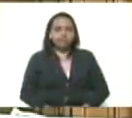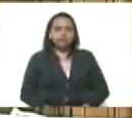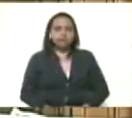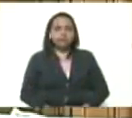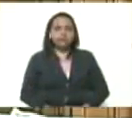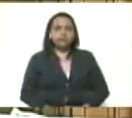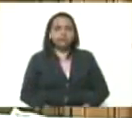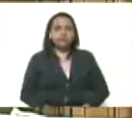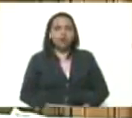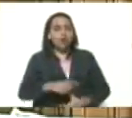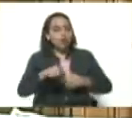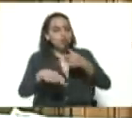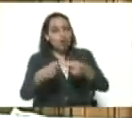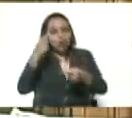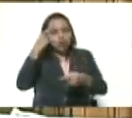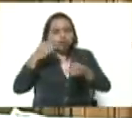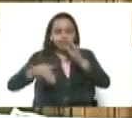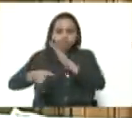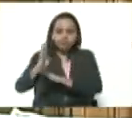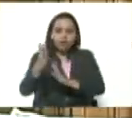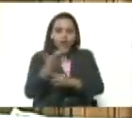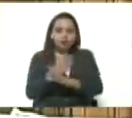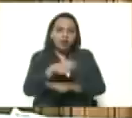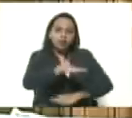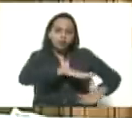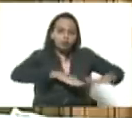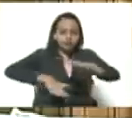Todos los días iba a jugar dominó.